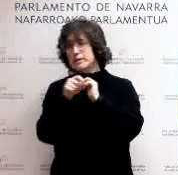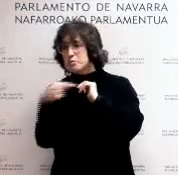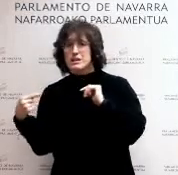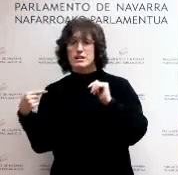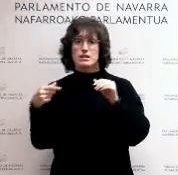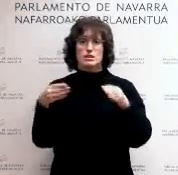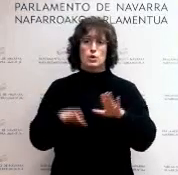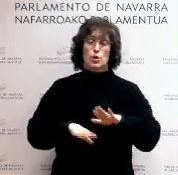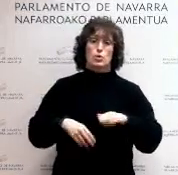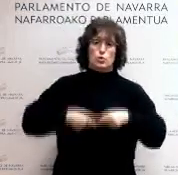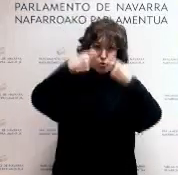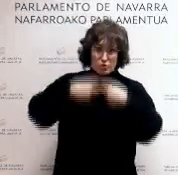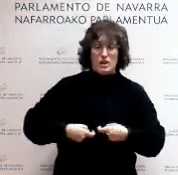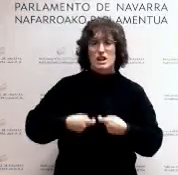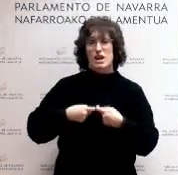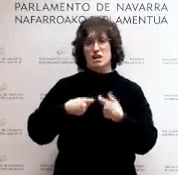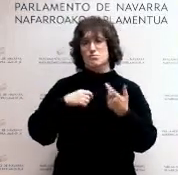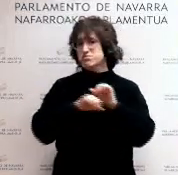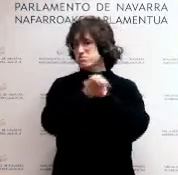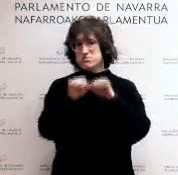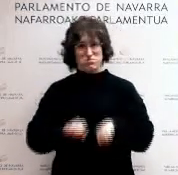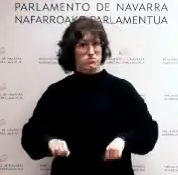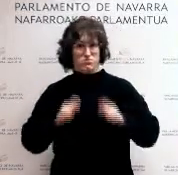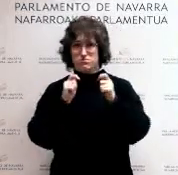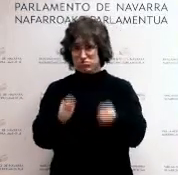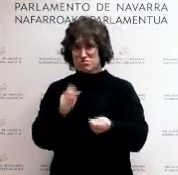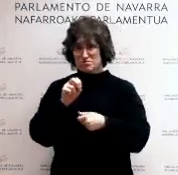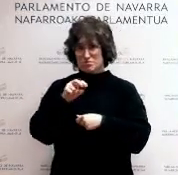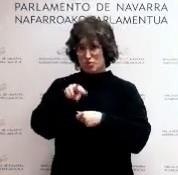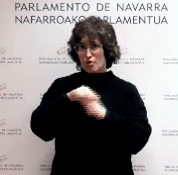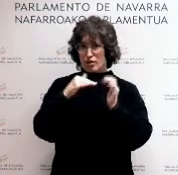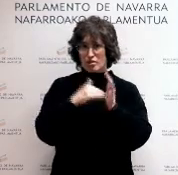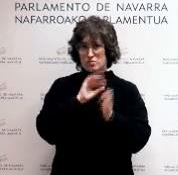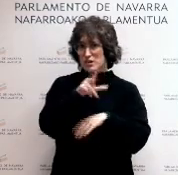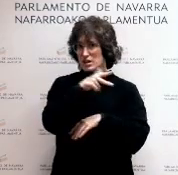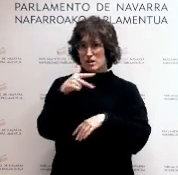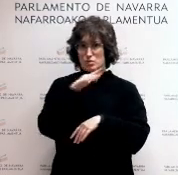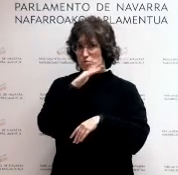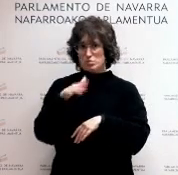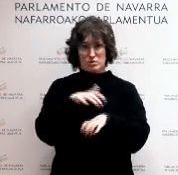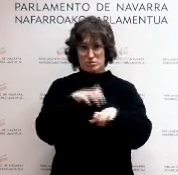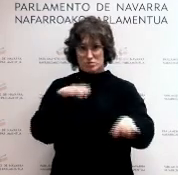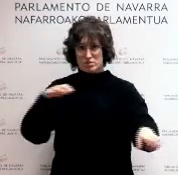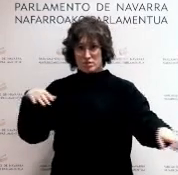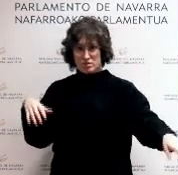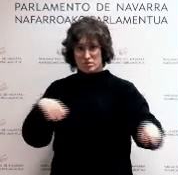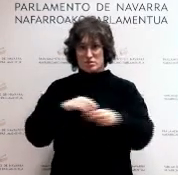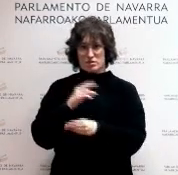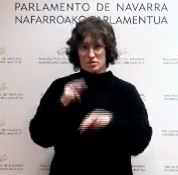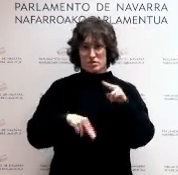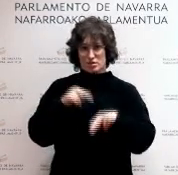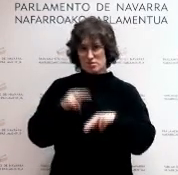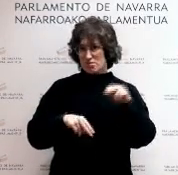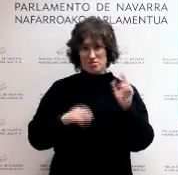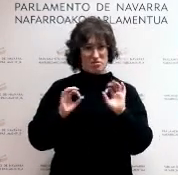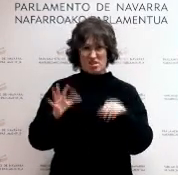para muchas comunidades sería imposible beneficiarse de los 12.000 euros, porque en la mayoría de los supuestos el importe de las obras superaba el